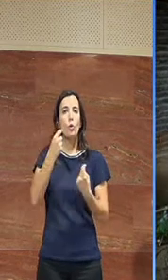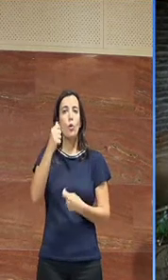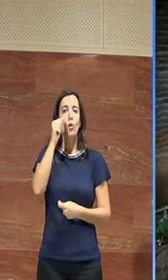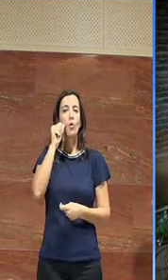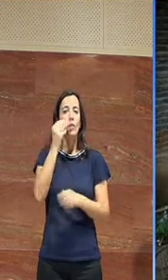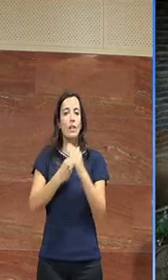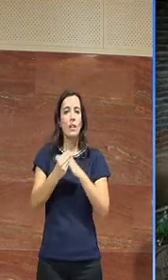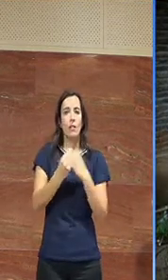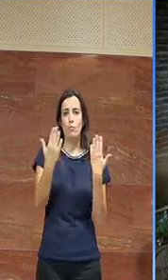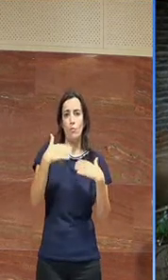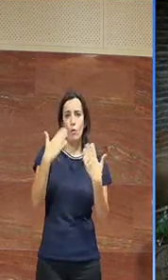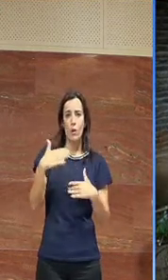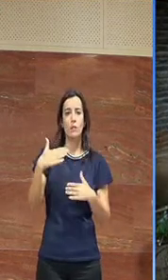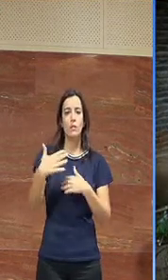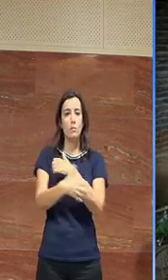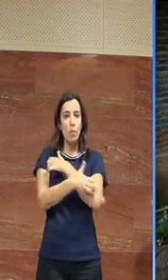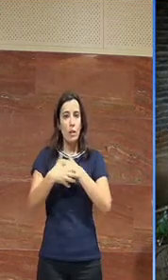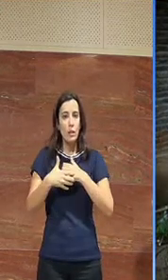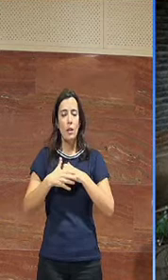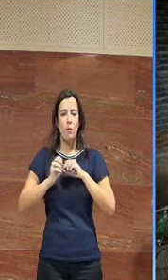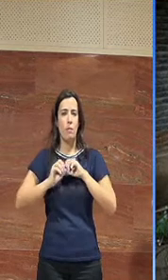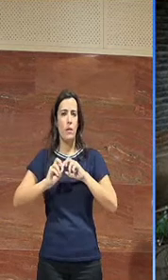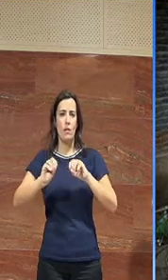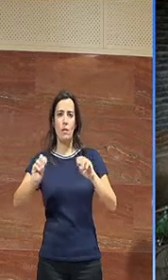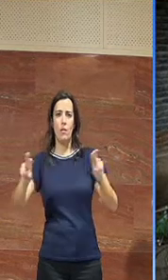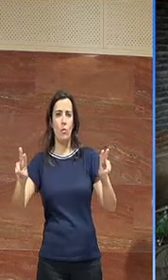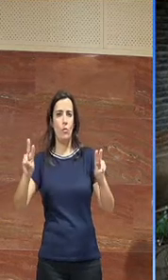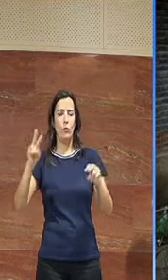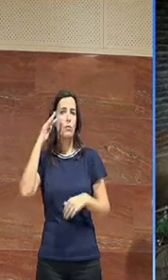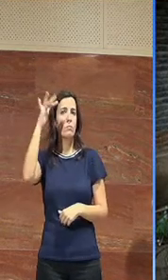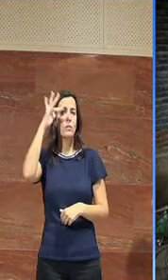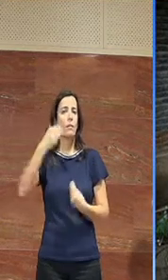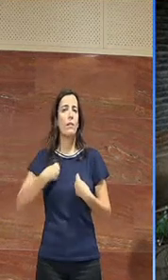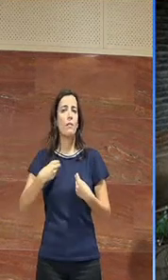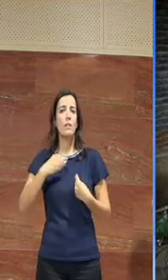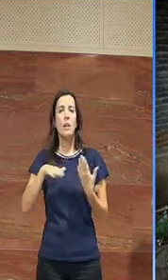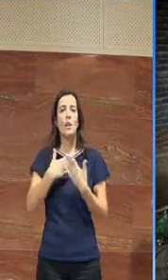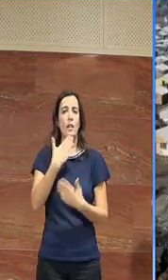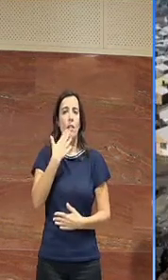el nivel de pobreza se va incrementando con expectativas de vida que no llegan a los 40 años,